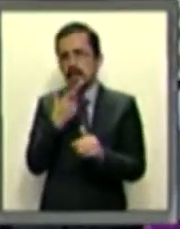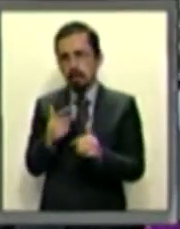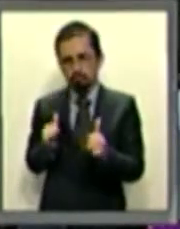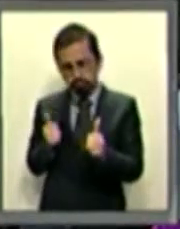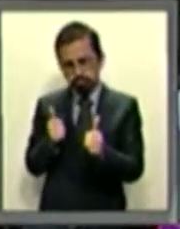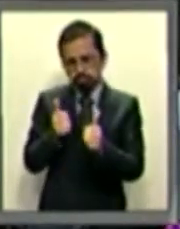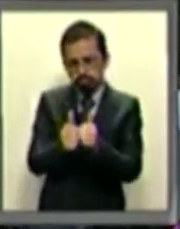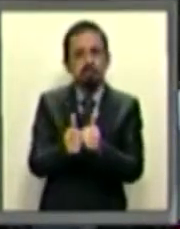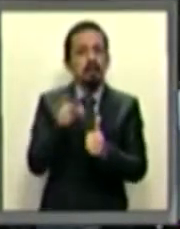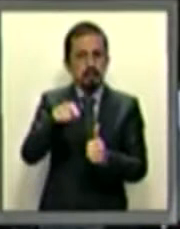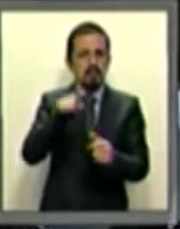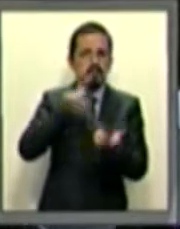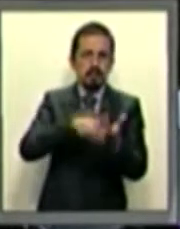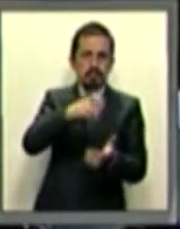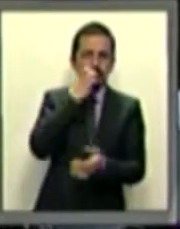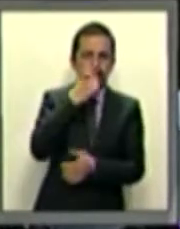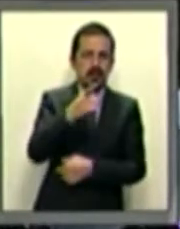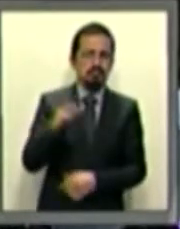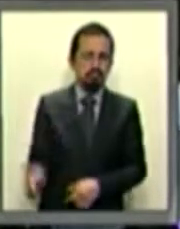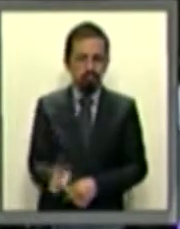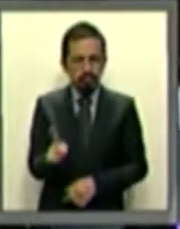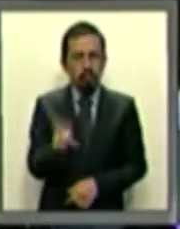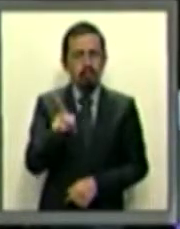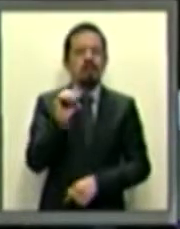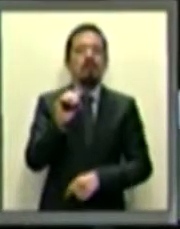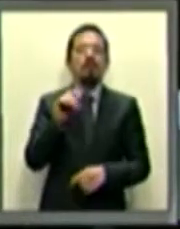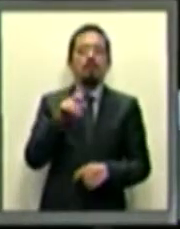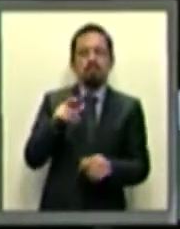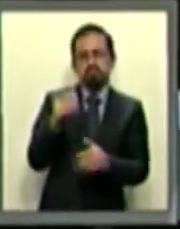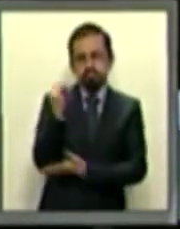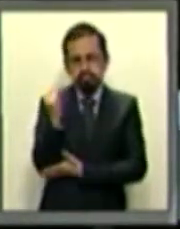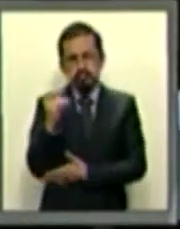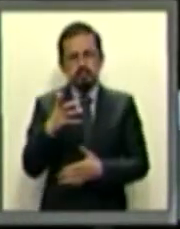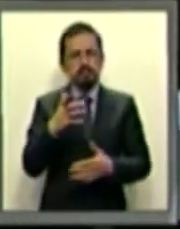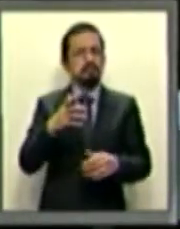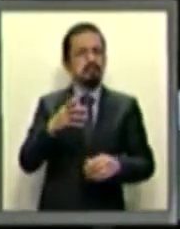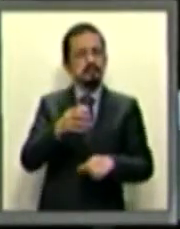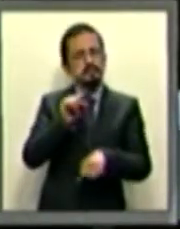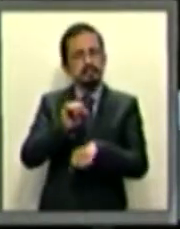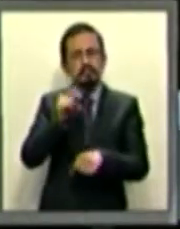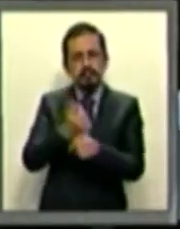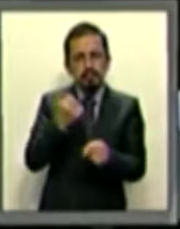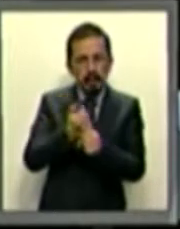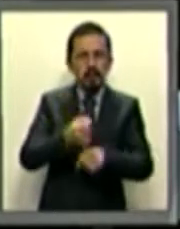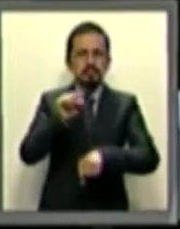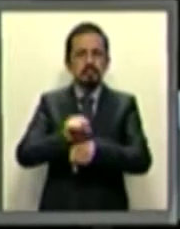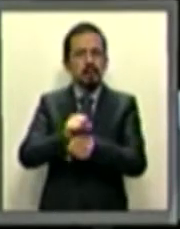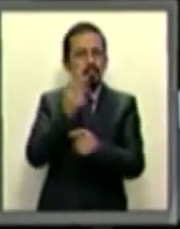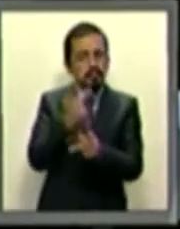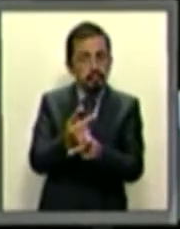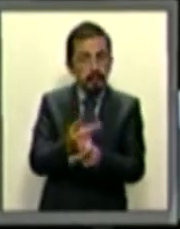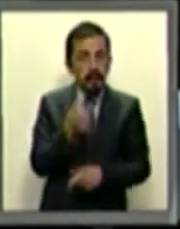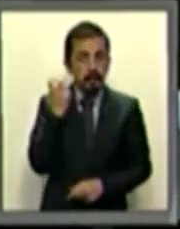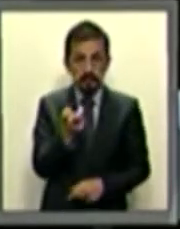condiciones físicas de las escuelas públicas de educación básica, media superior y superior, no hay, por otra